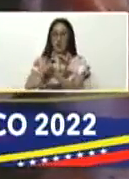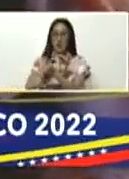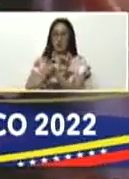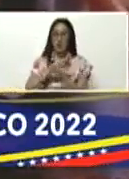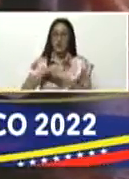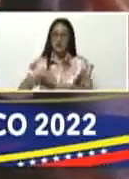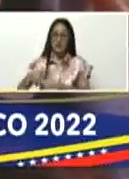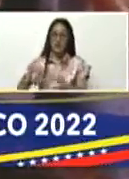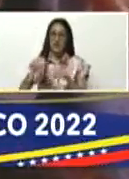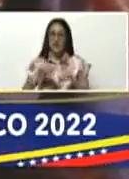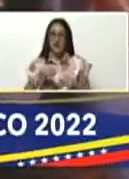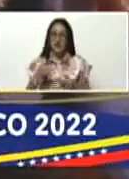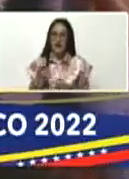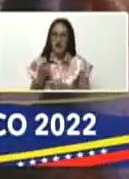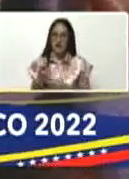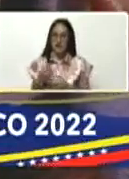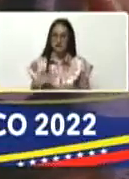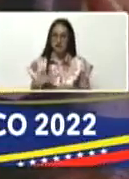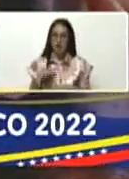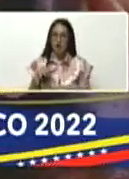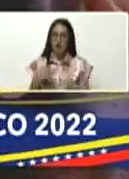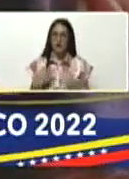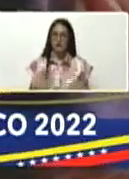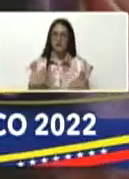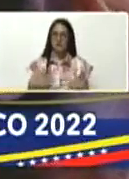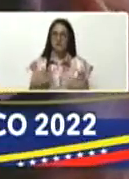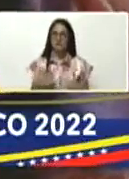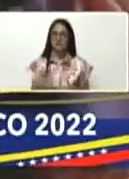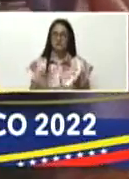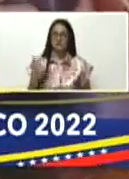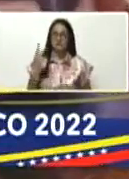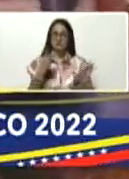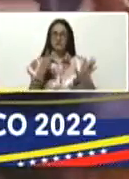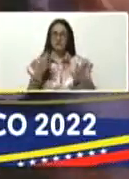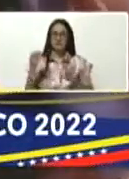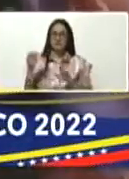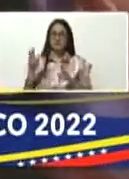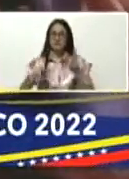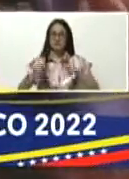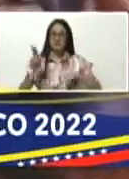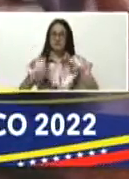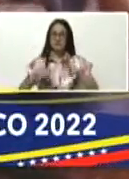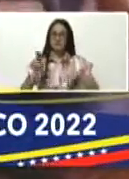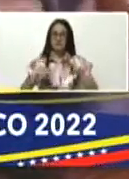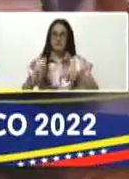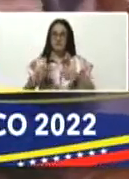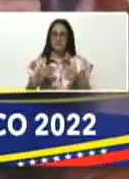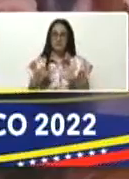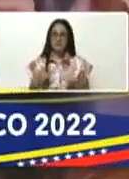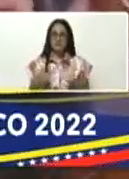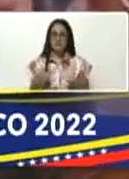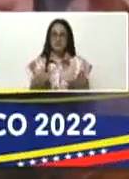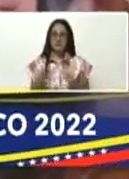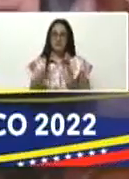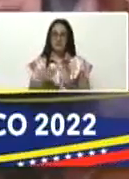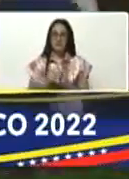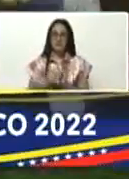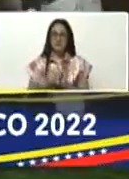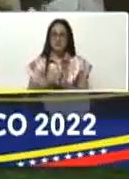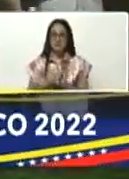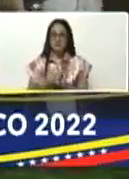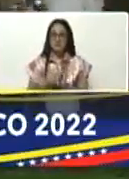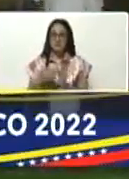los arrozales, donde tenemos, presidente, más de 700 exposiciones y aquí incluye una